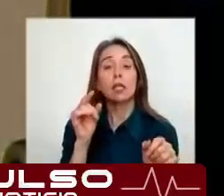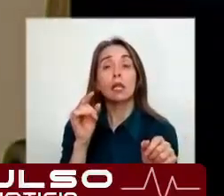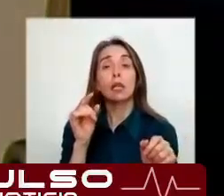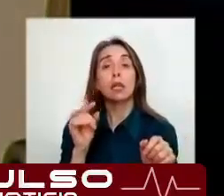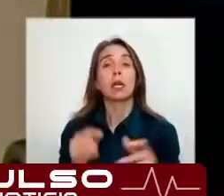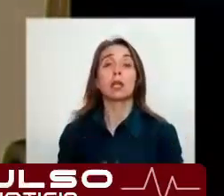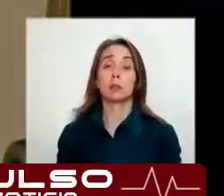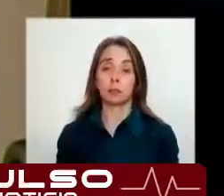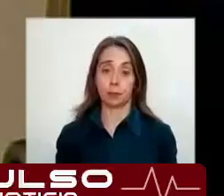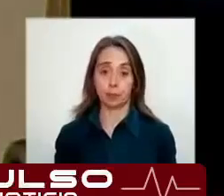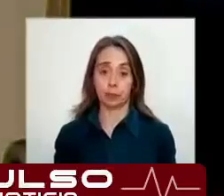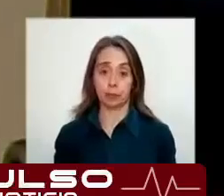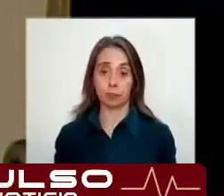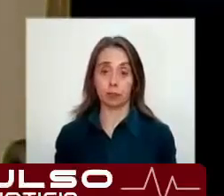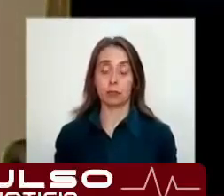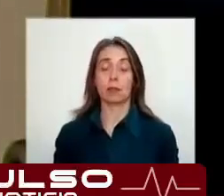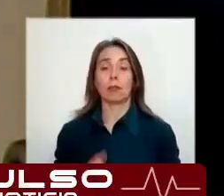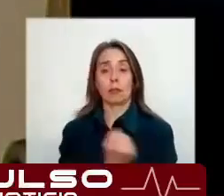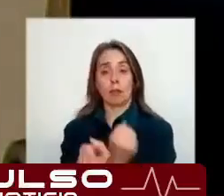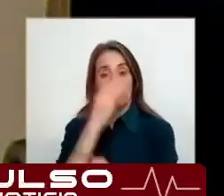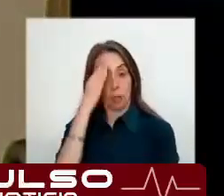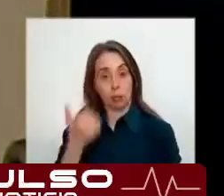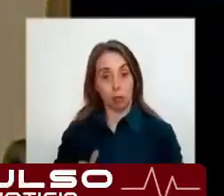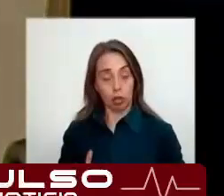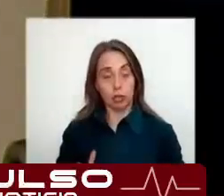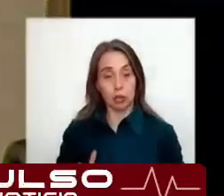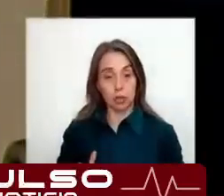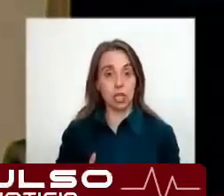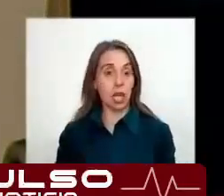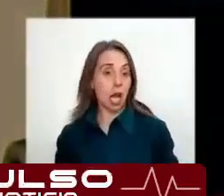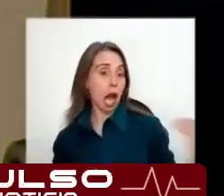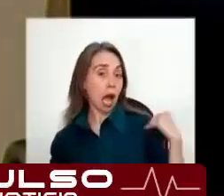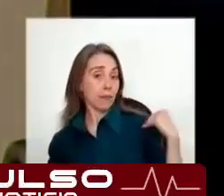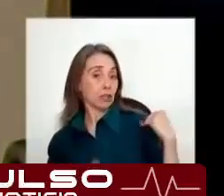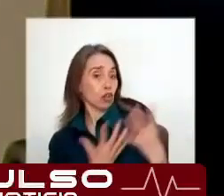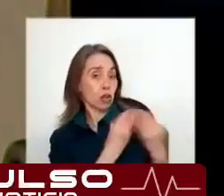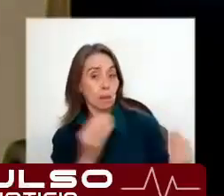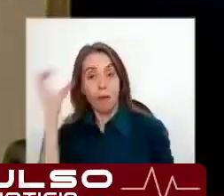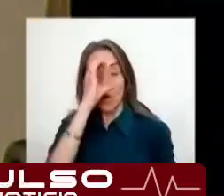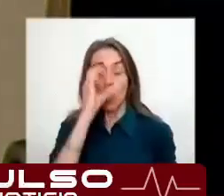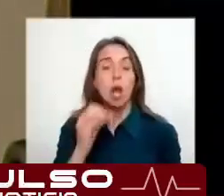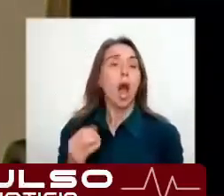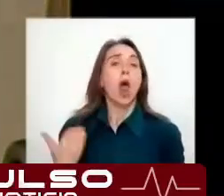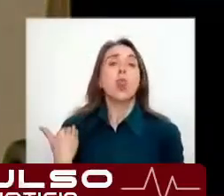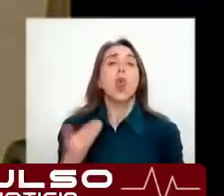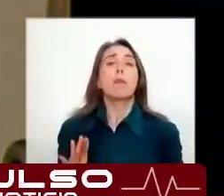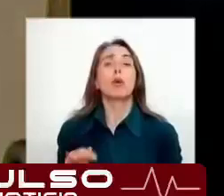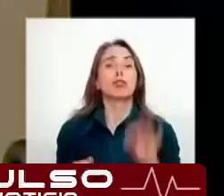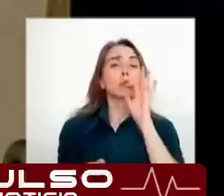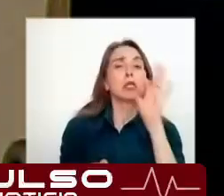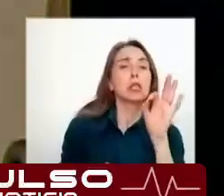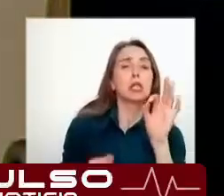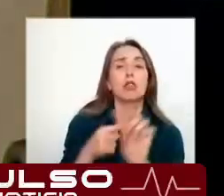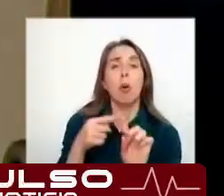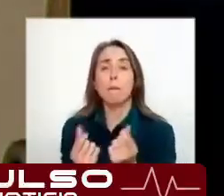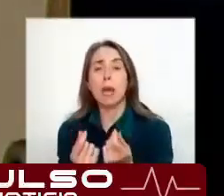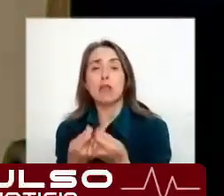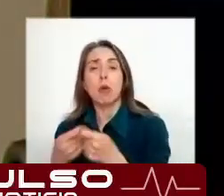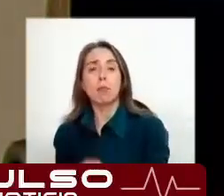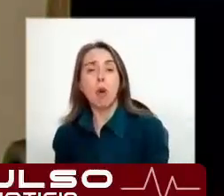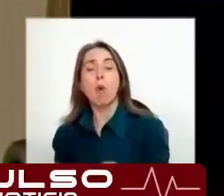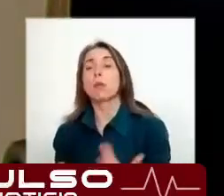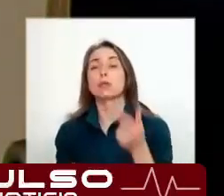las policías vayan en busque ahí es independiente nuevo que hubo en su condición social de su sexo